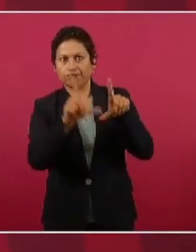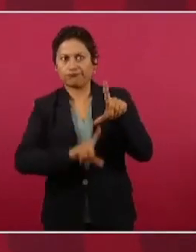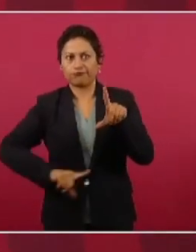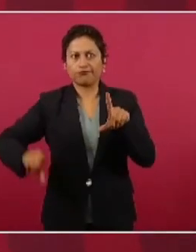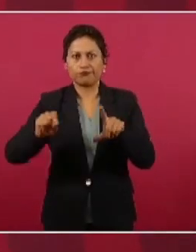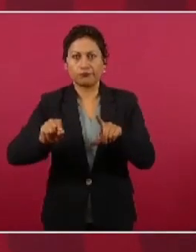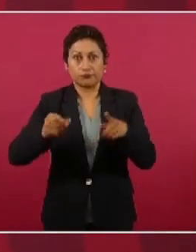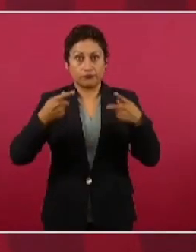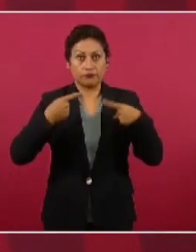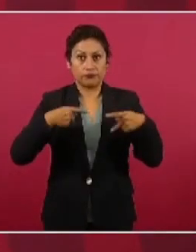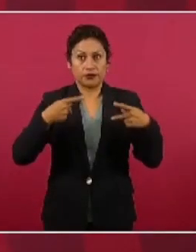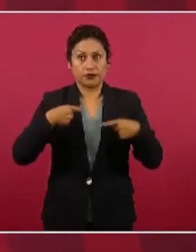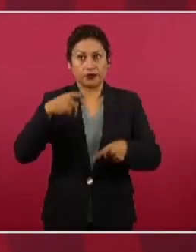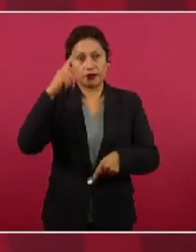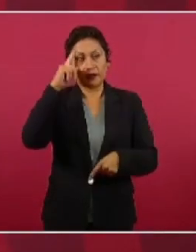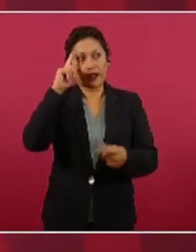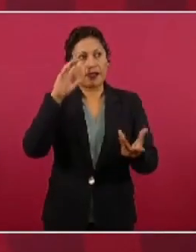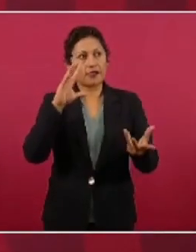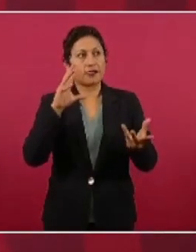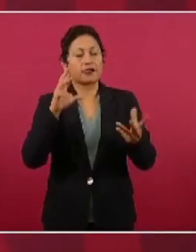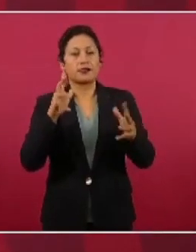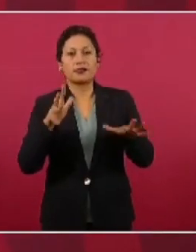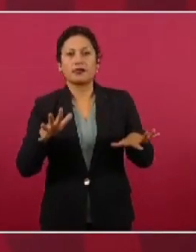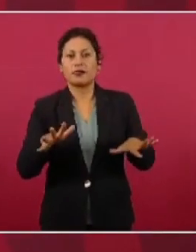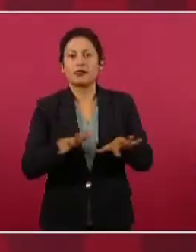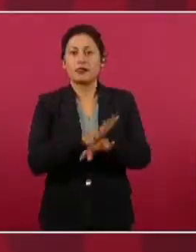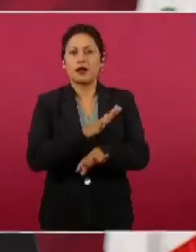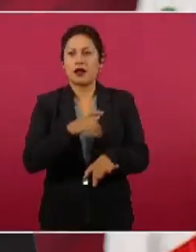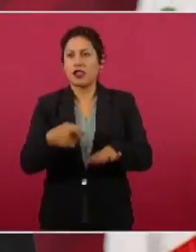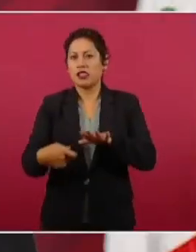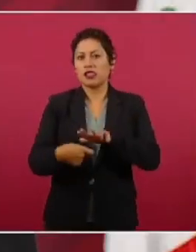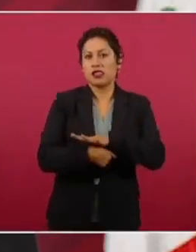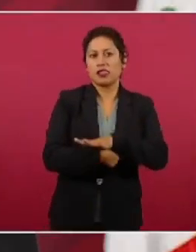En los tiempos del predominio neoliberal